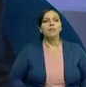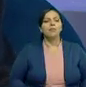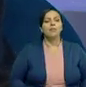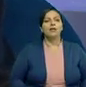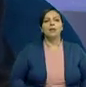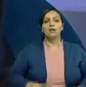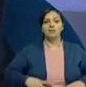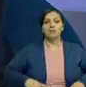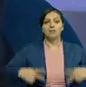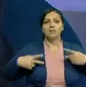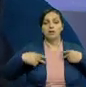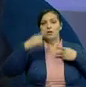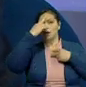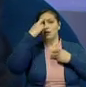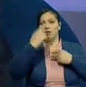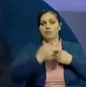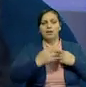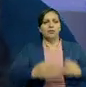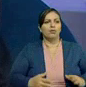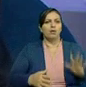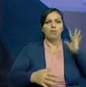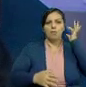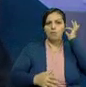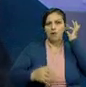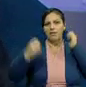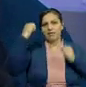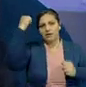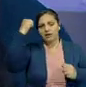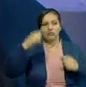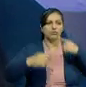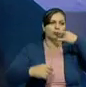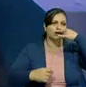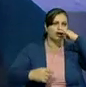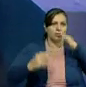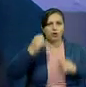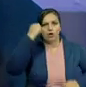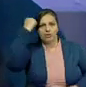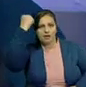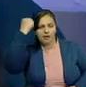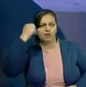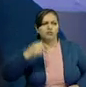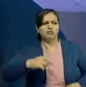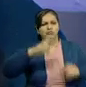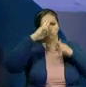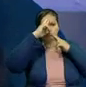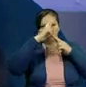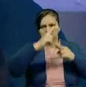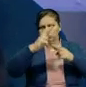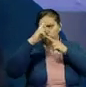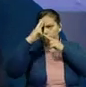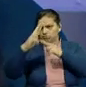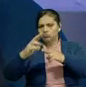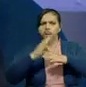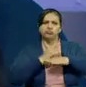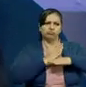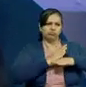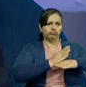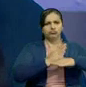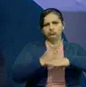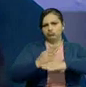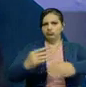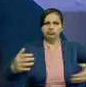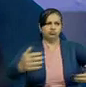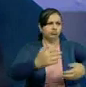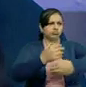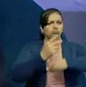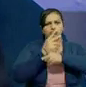De tal manera que los derechos de la mujer, los derechos del niño, son considerados, respetados, defendidos. Eso es lo primero que tendríamos